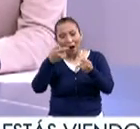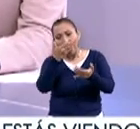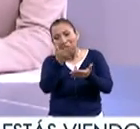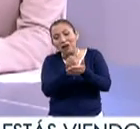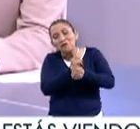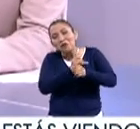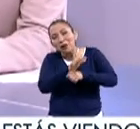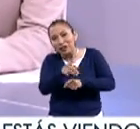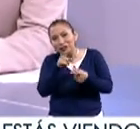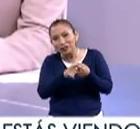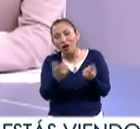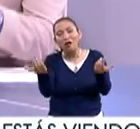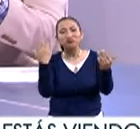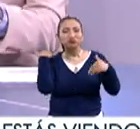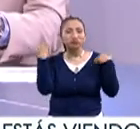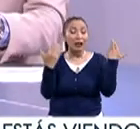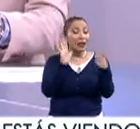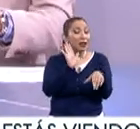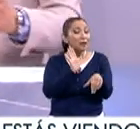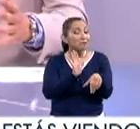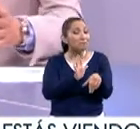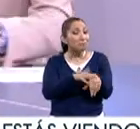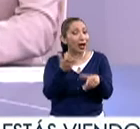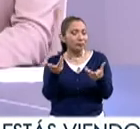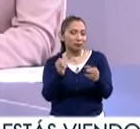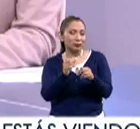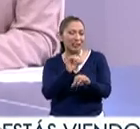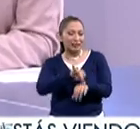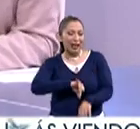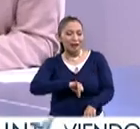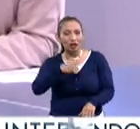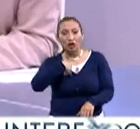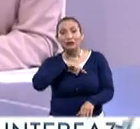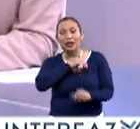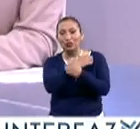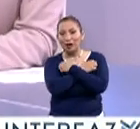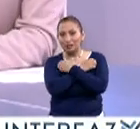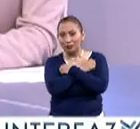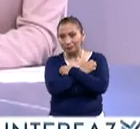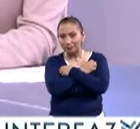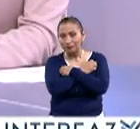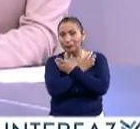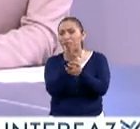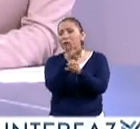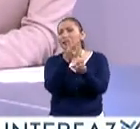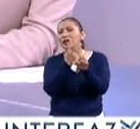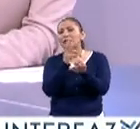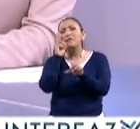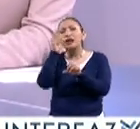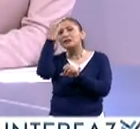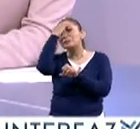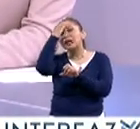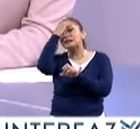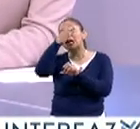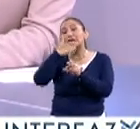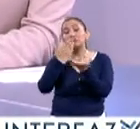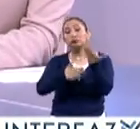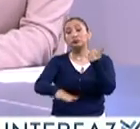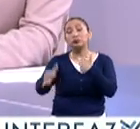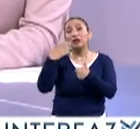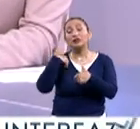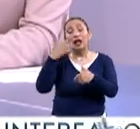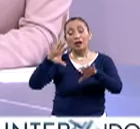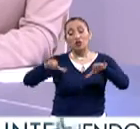ofrecer información, entretenimiento y sobre todo, y algo que nos interesa mucho a nosotros, educación. Los invitamos a ver la experiencia de éxito de la